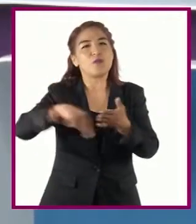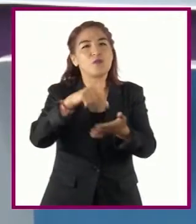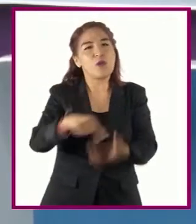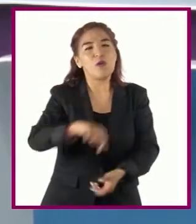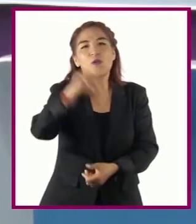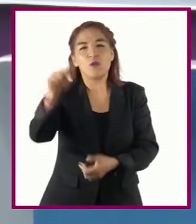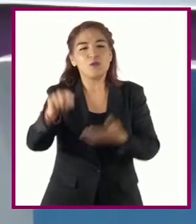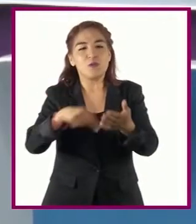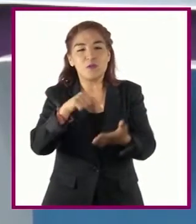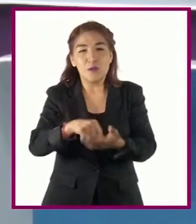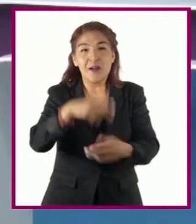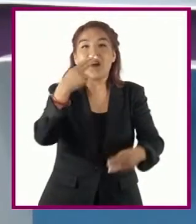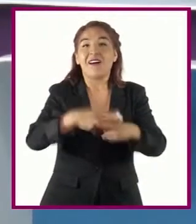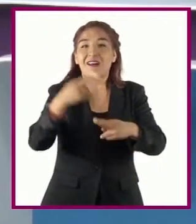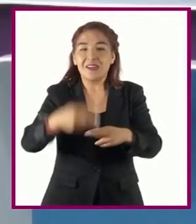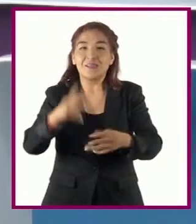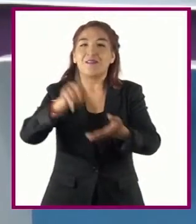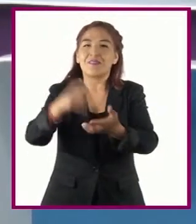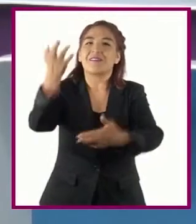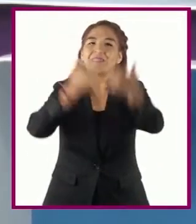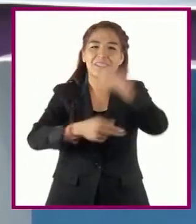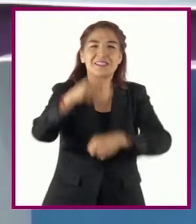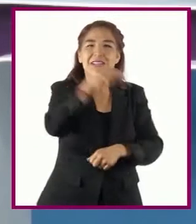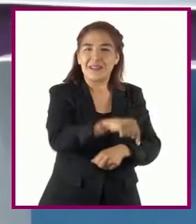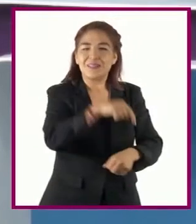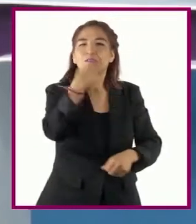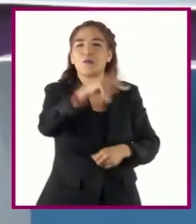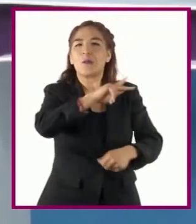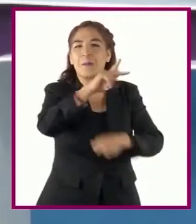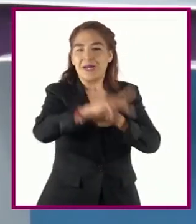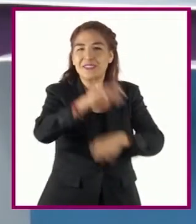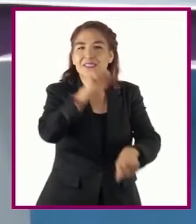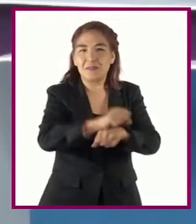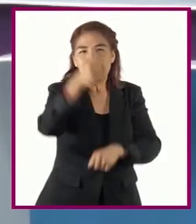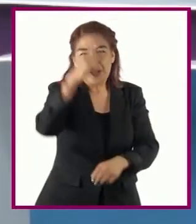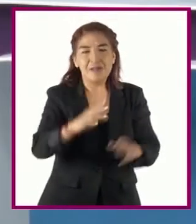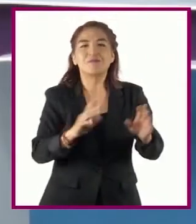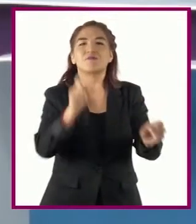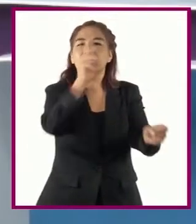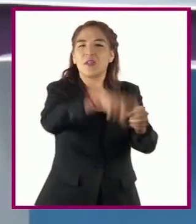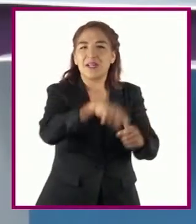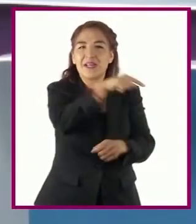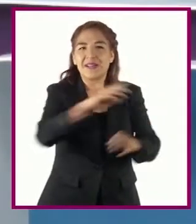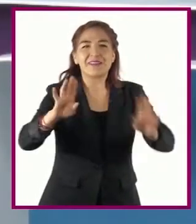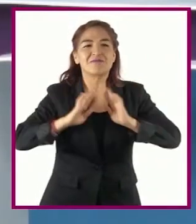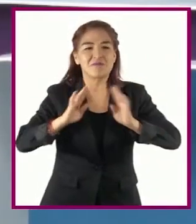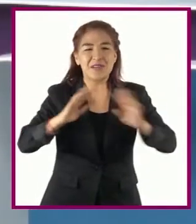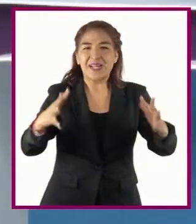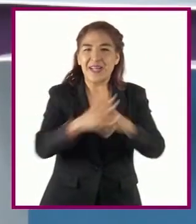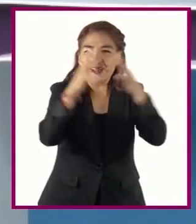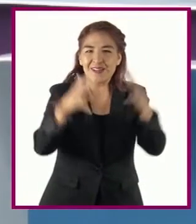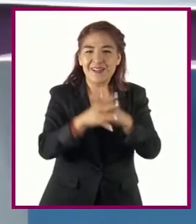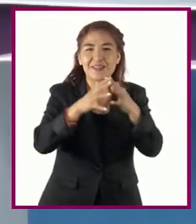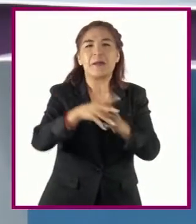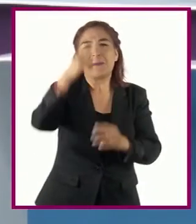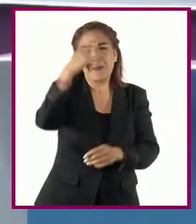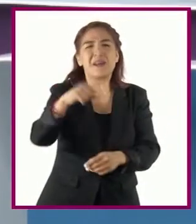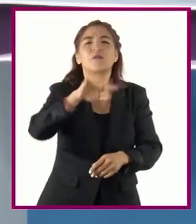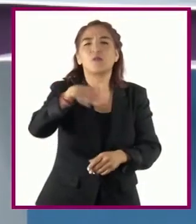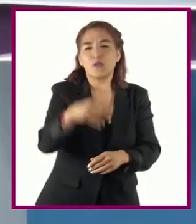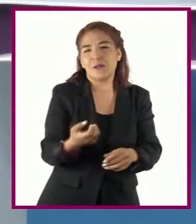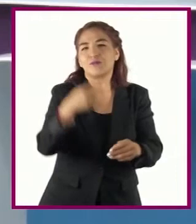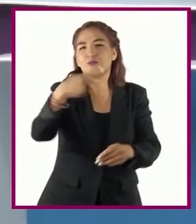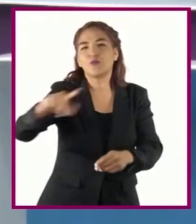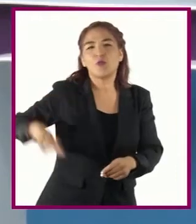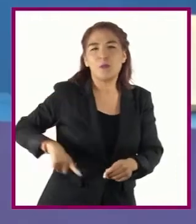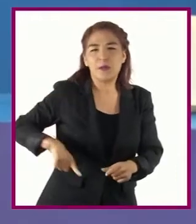hasta que regresó a su país para unirse a la guerrilla del Ejército Revolucionario Popular que buscaba un gobierno comunista en El